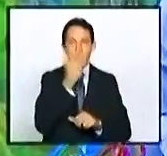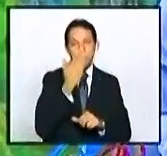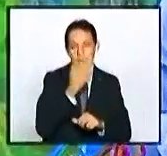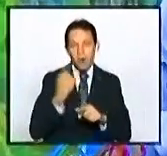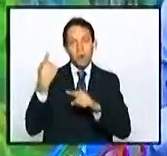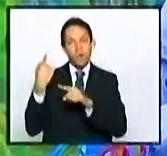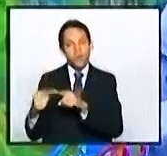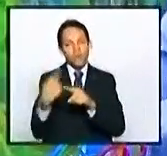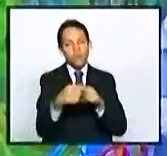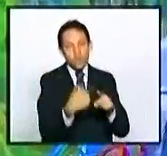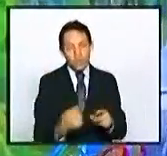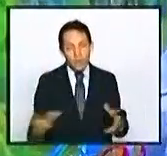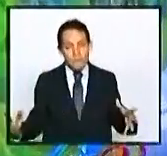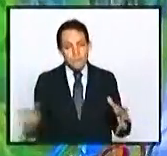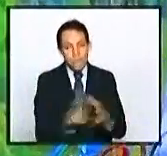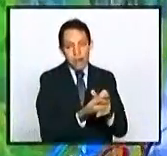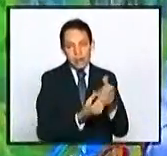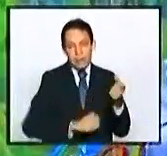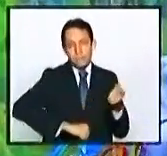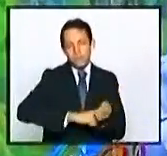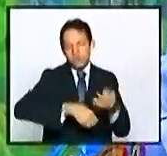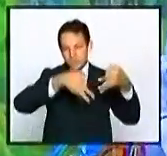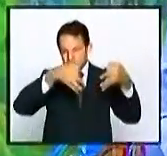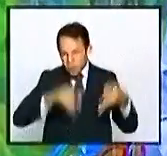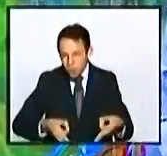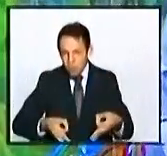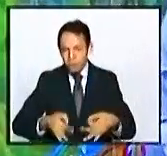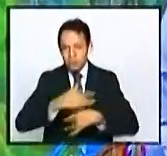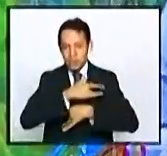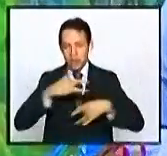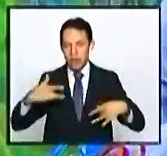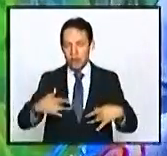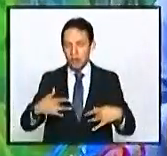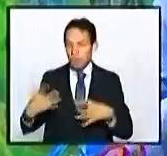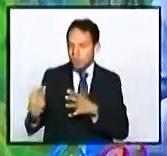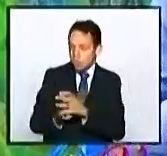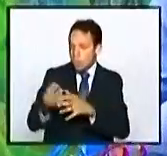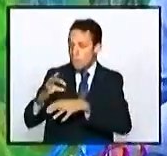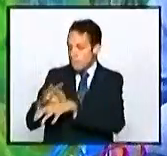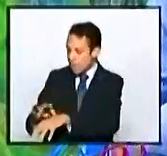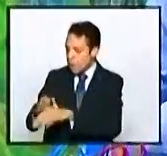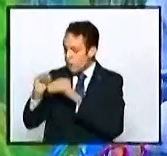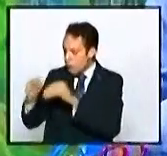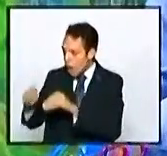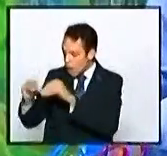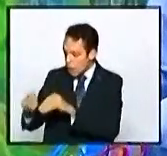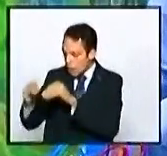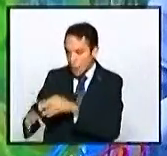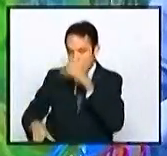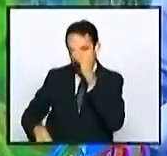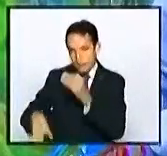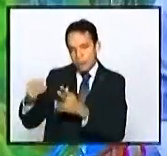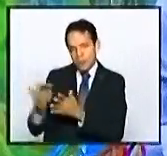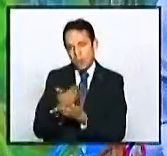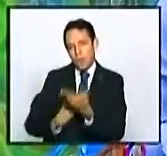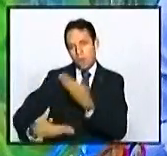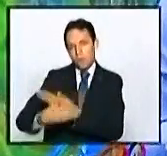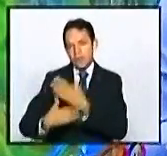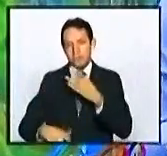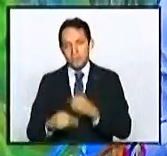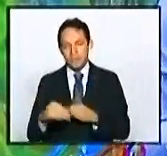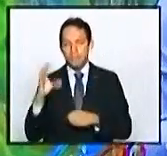Es decir, hay que apoyarnos para poder hacer ese camino con el paciente y encontrar todo el proceso